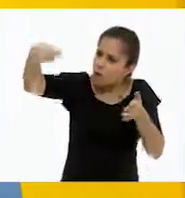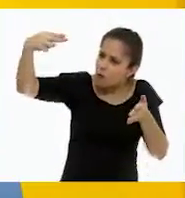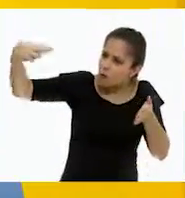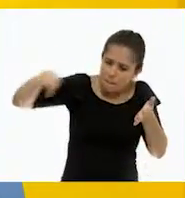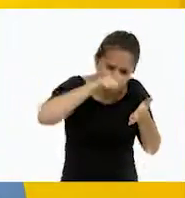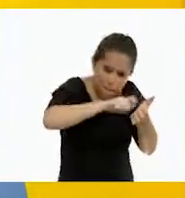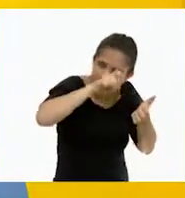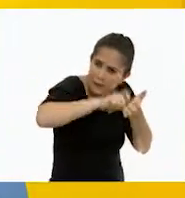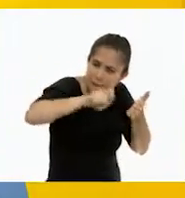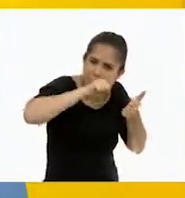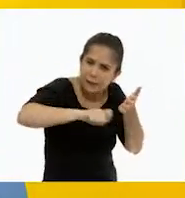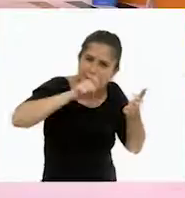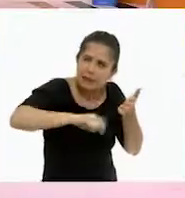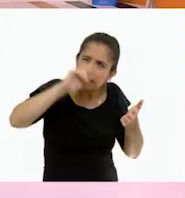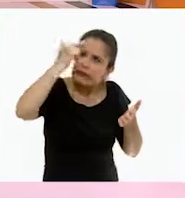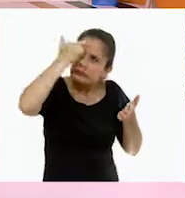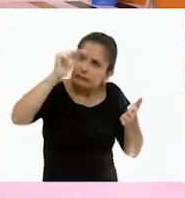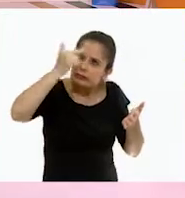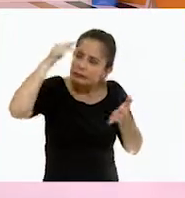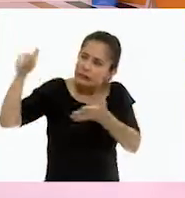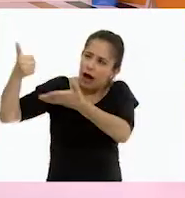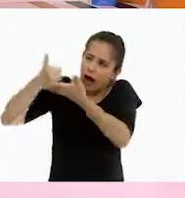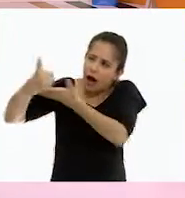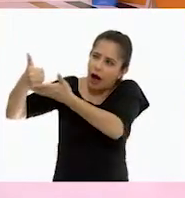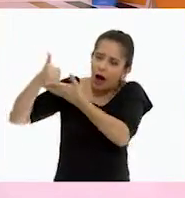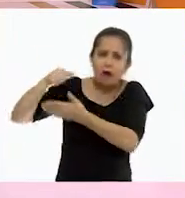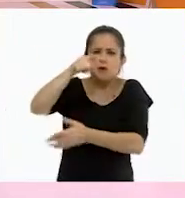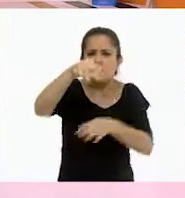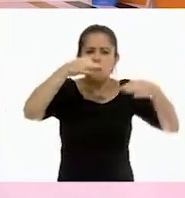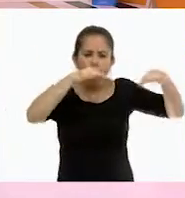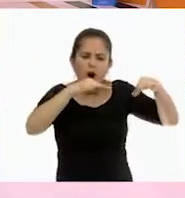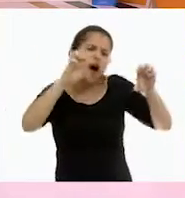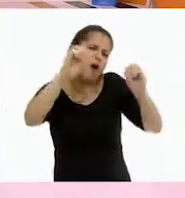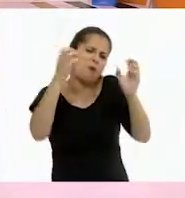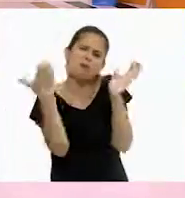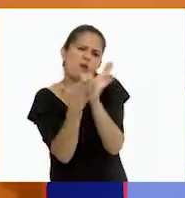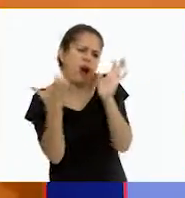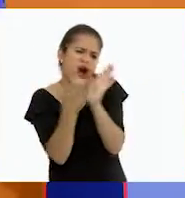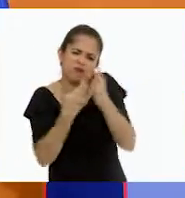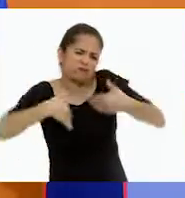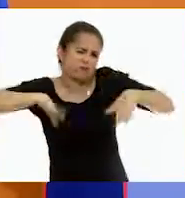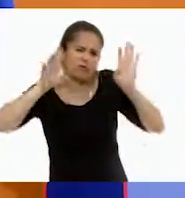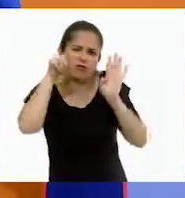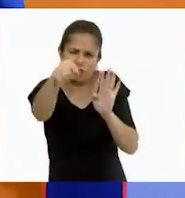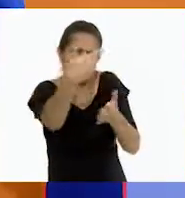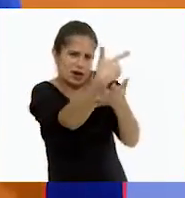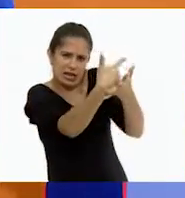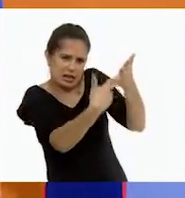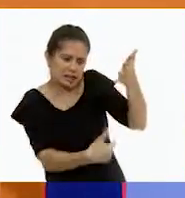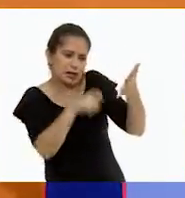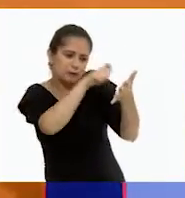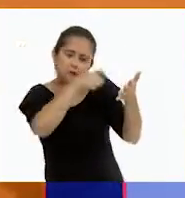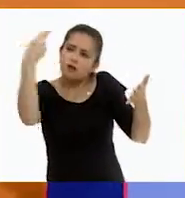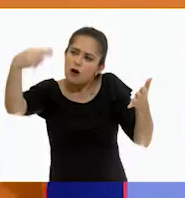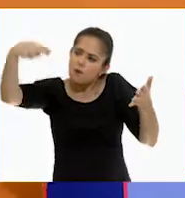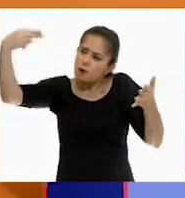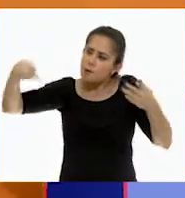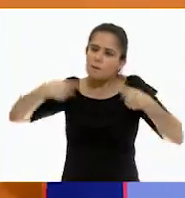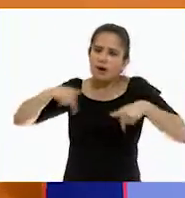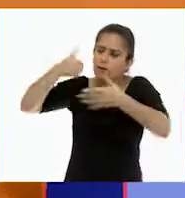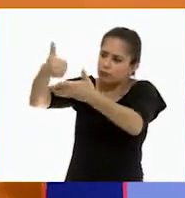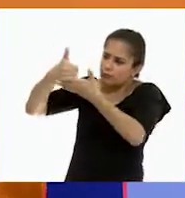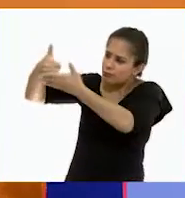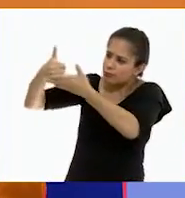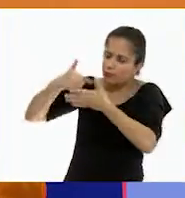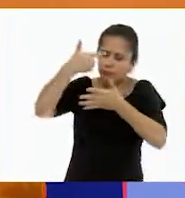lo está haciendo allá en casita, en una hoja, en un cuaderno, donde ustedes quieran, hacen su lista. Pero algo muy importante,